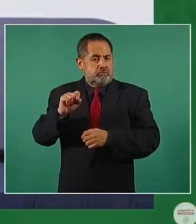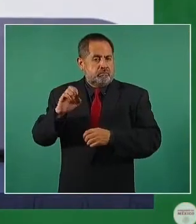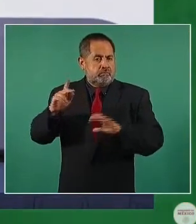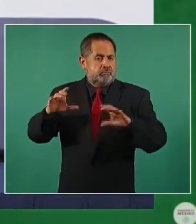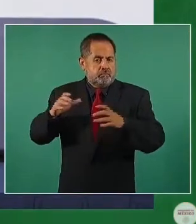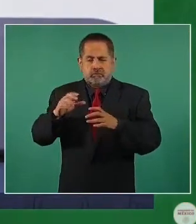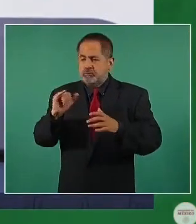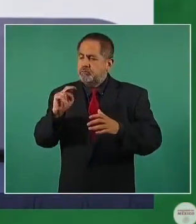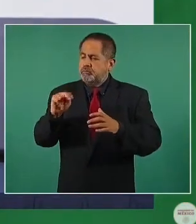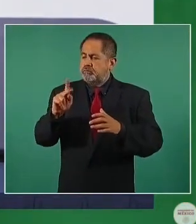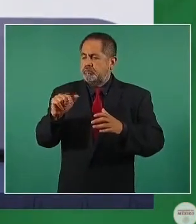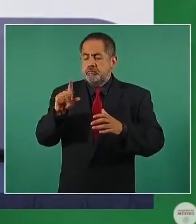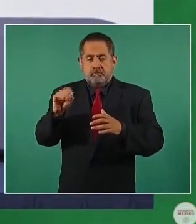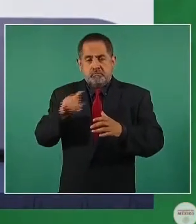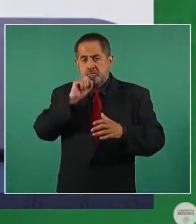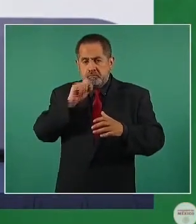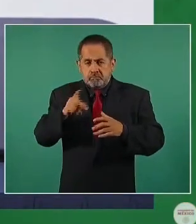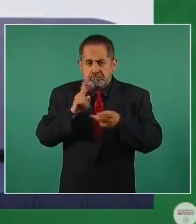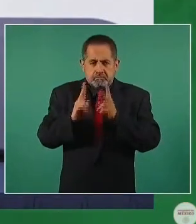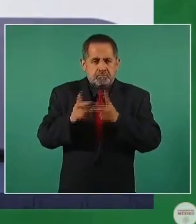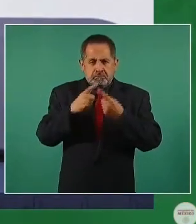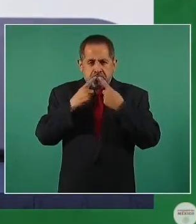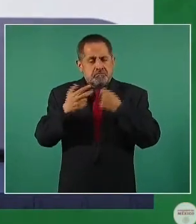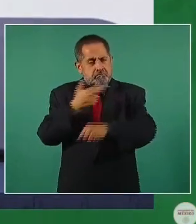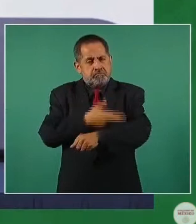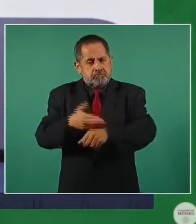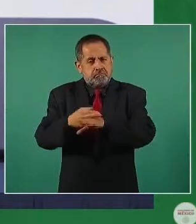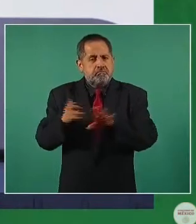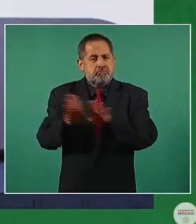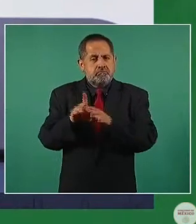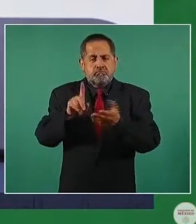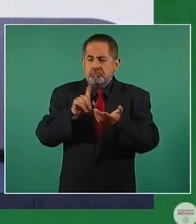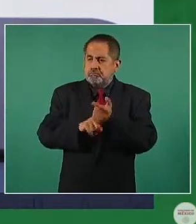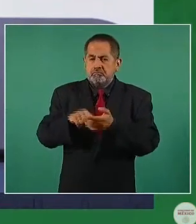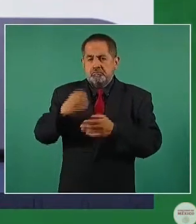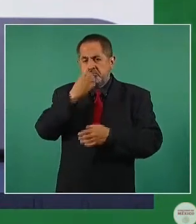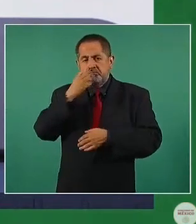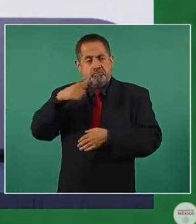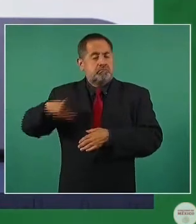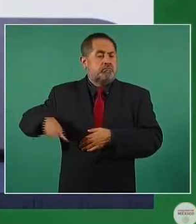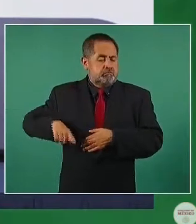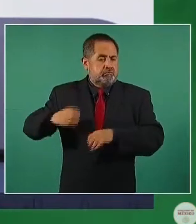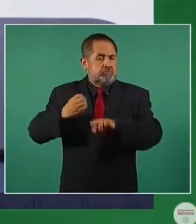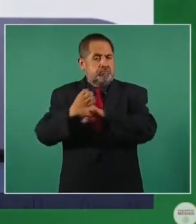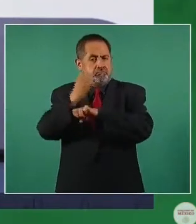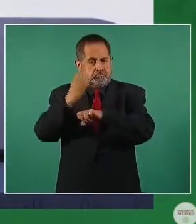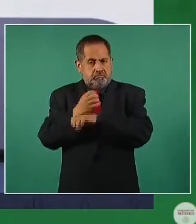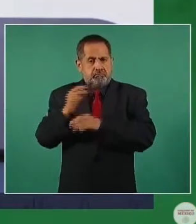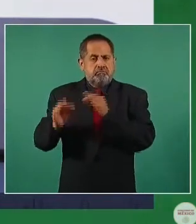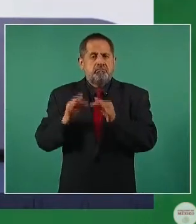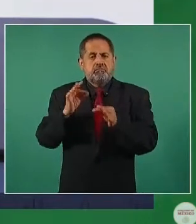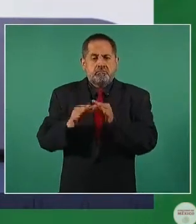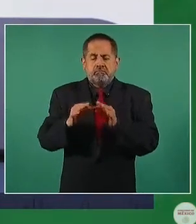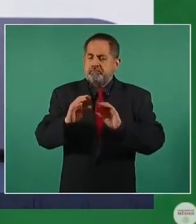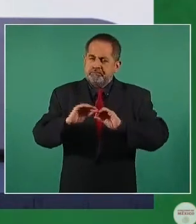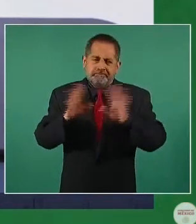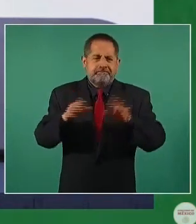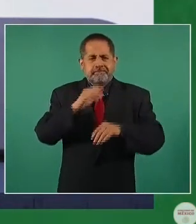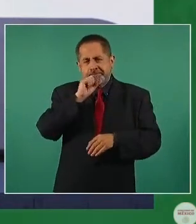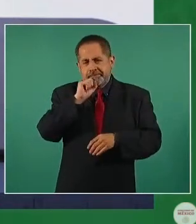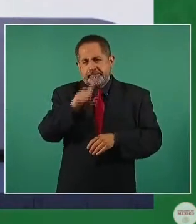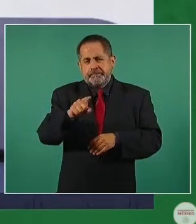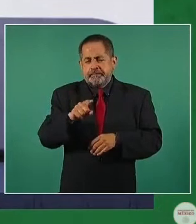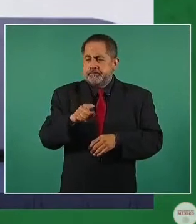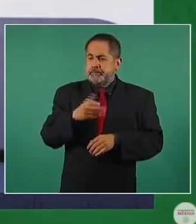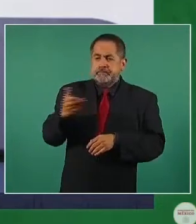Pablo Arroyo. Estamos también aquí el secretario de Educación Pública Estatal, Liborio Vidal, y por supuesto también el